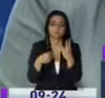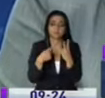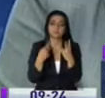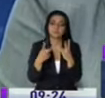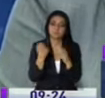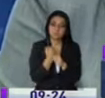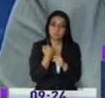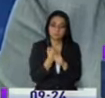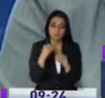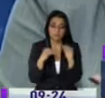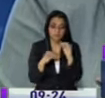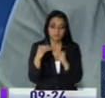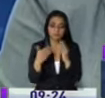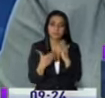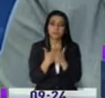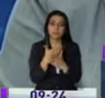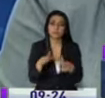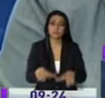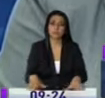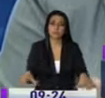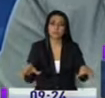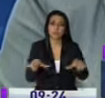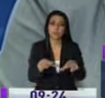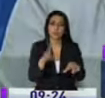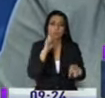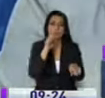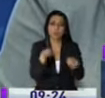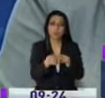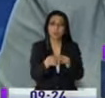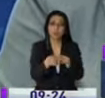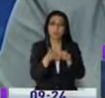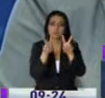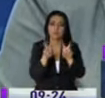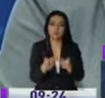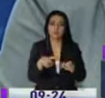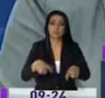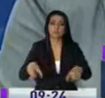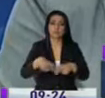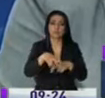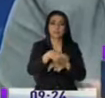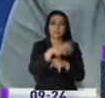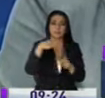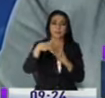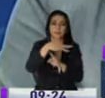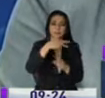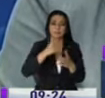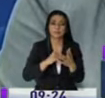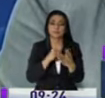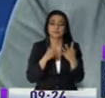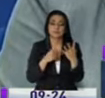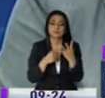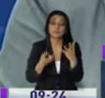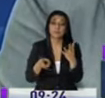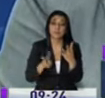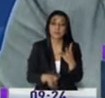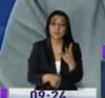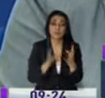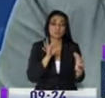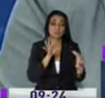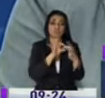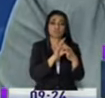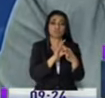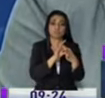un nuevo espacio de acuerdos en materia turística y ambiental. Estamos trabajando en la